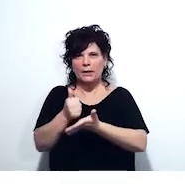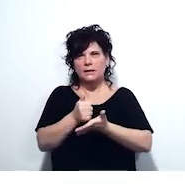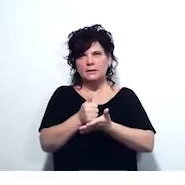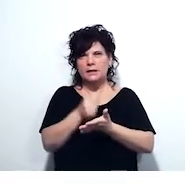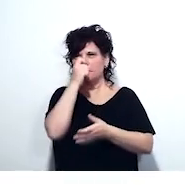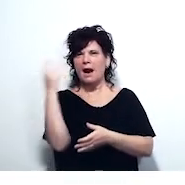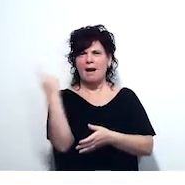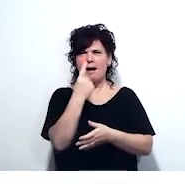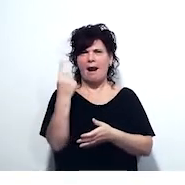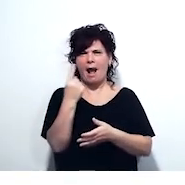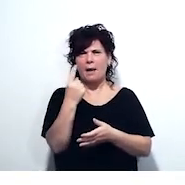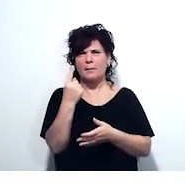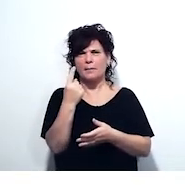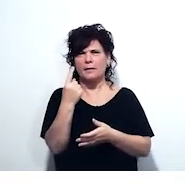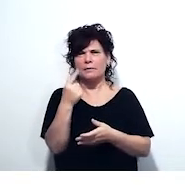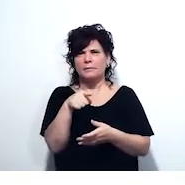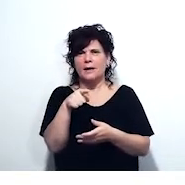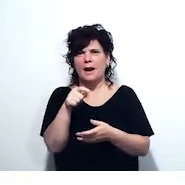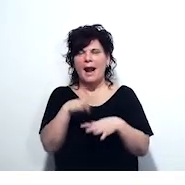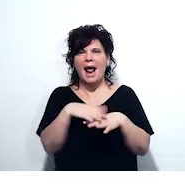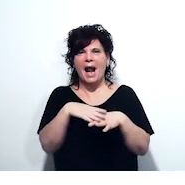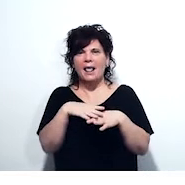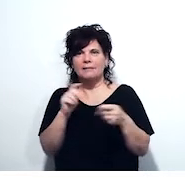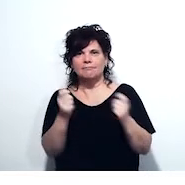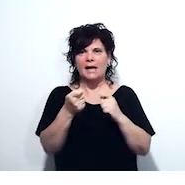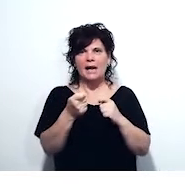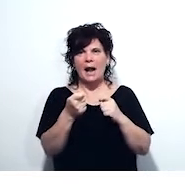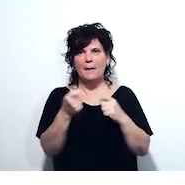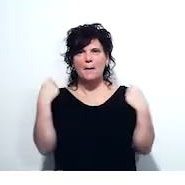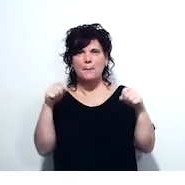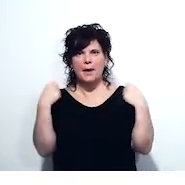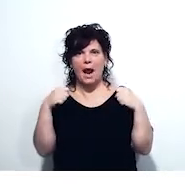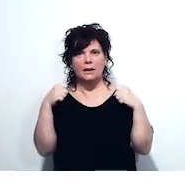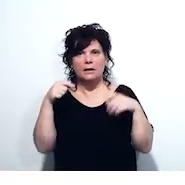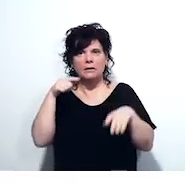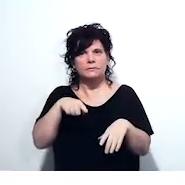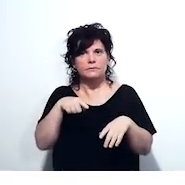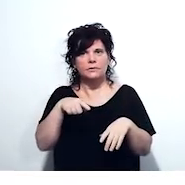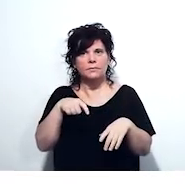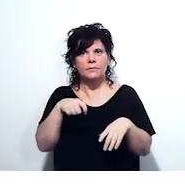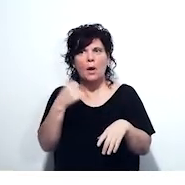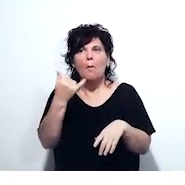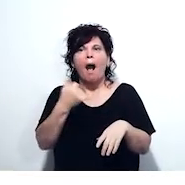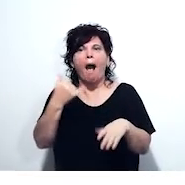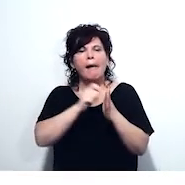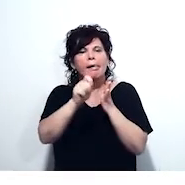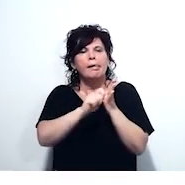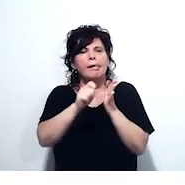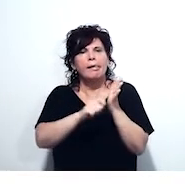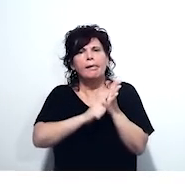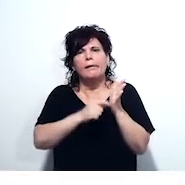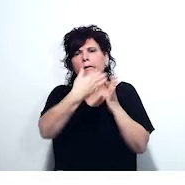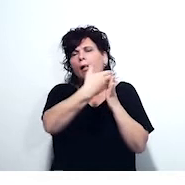y capaces de convertir la retórica en práctica. Esta última frase es muy interesante porque hay mucho escrito, pero después llevarlo a la